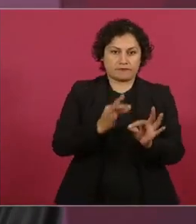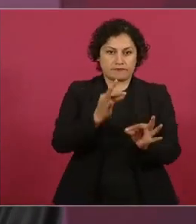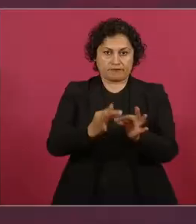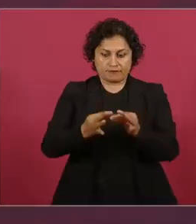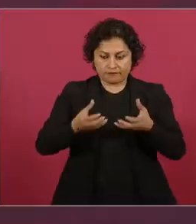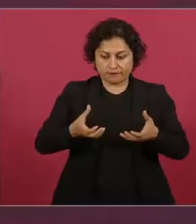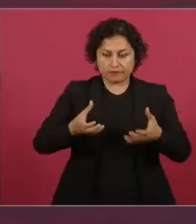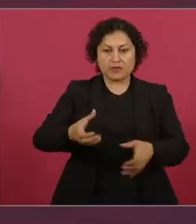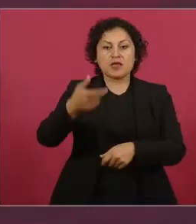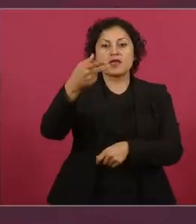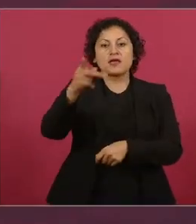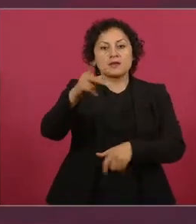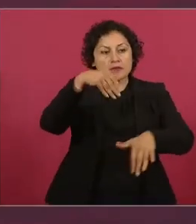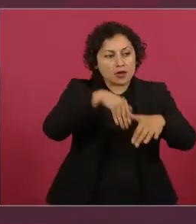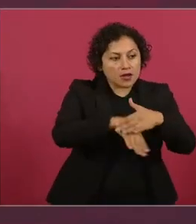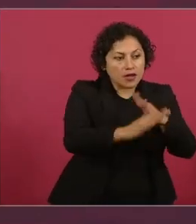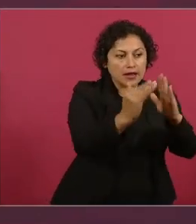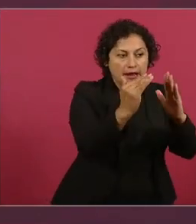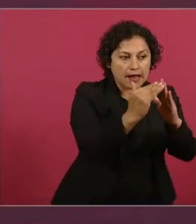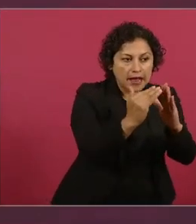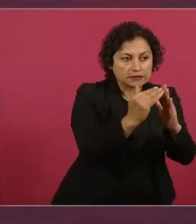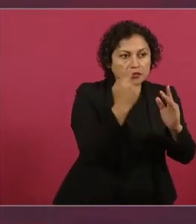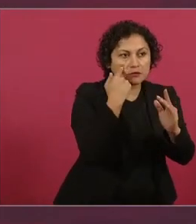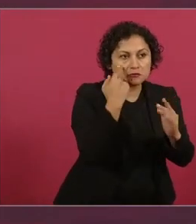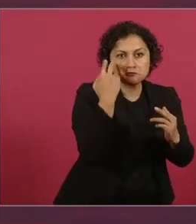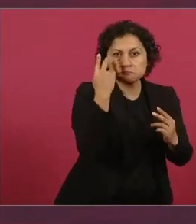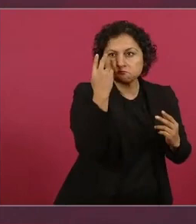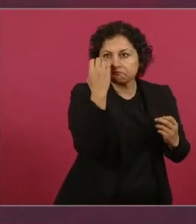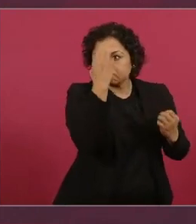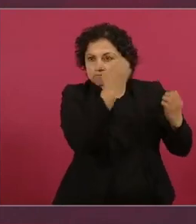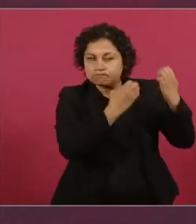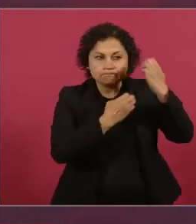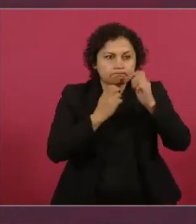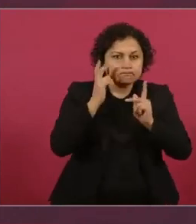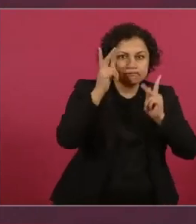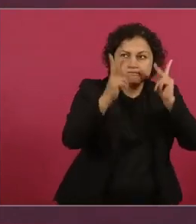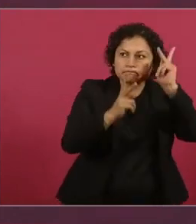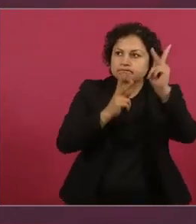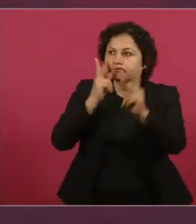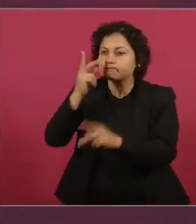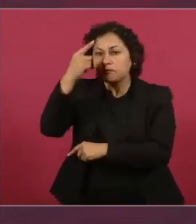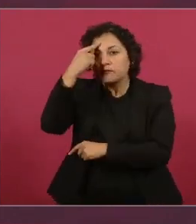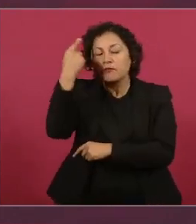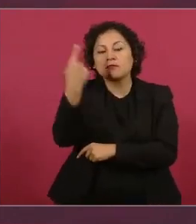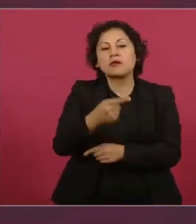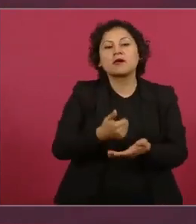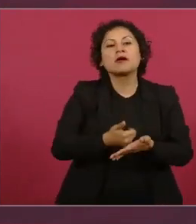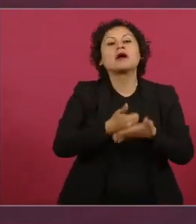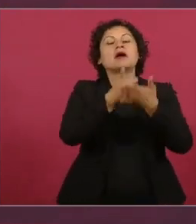ayudar en la conectividad.